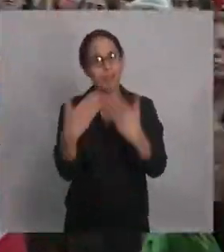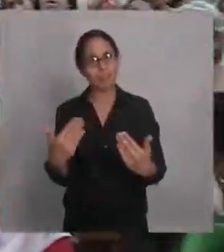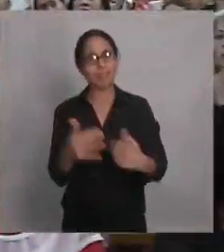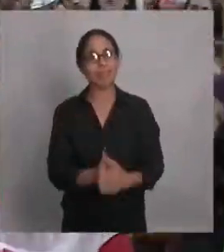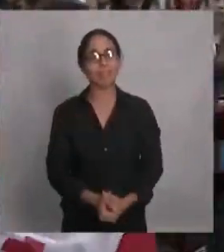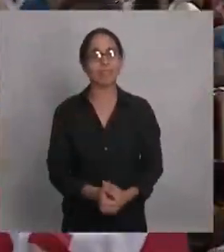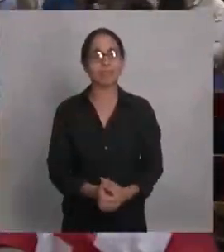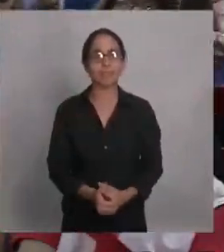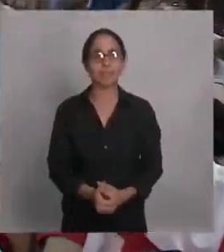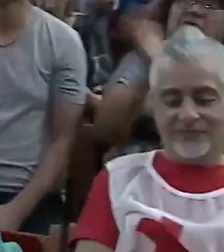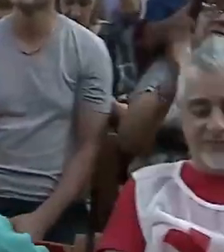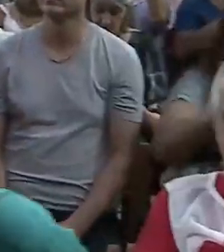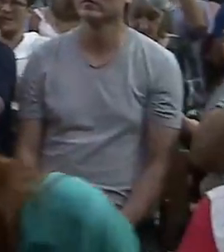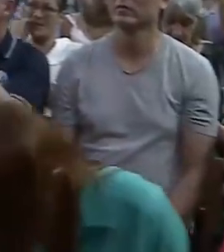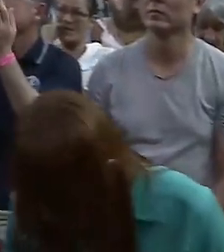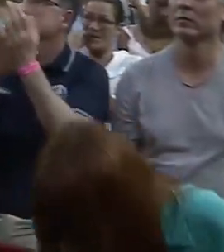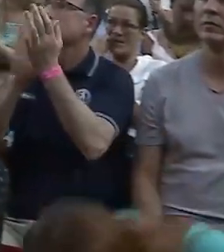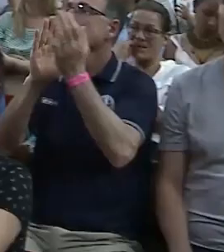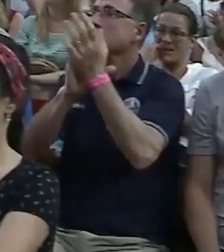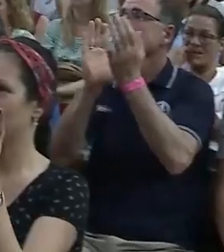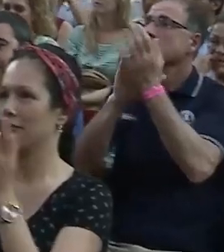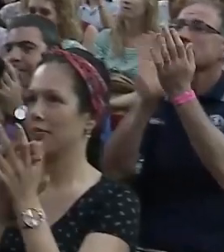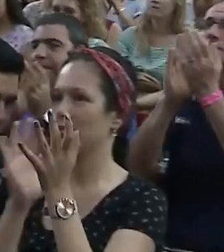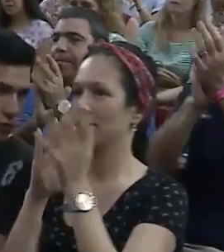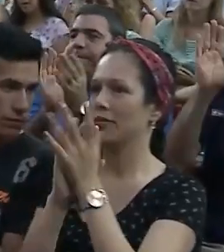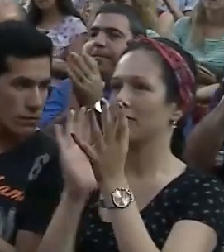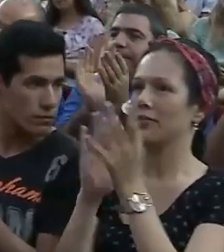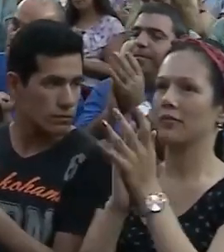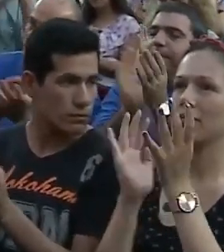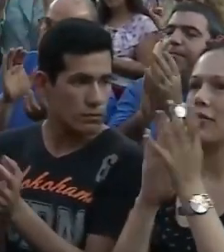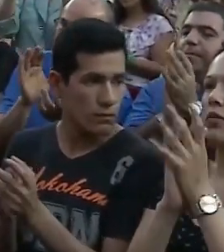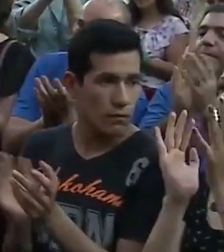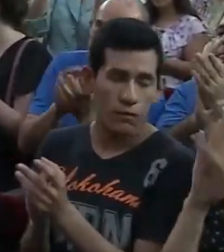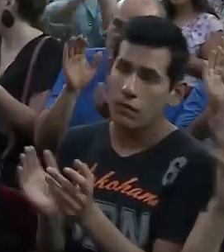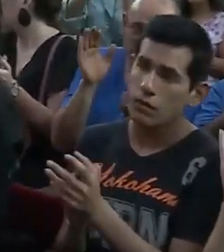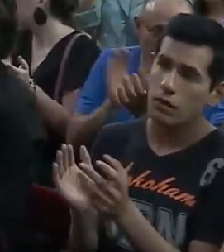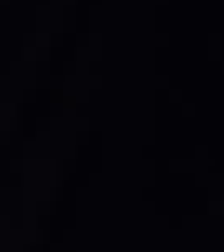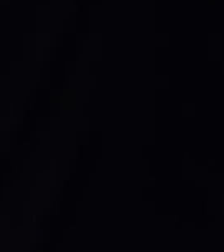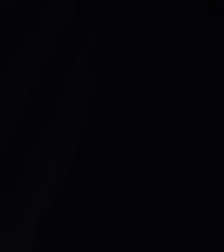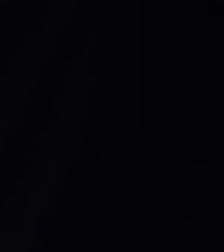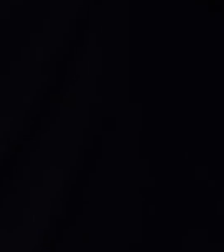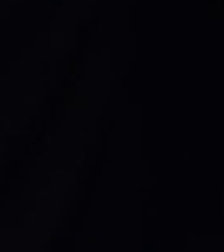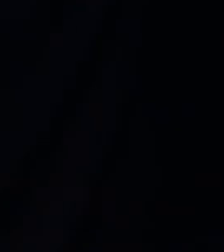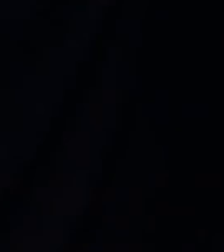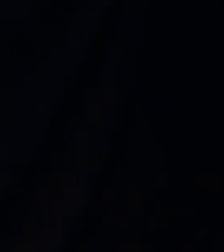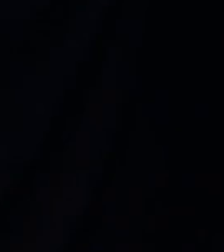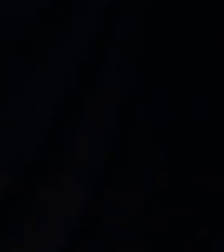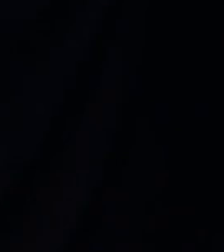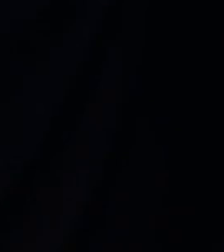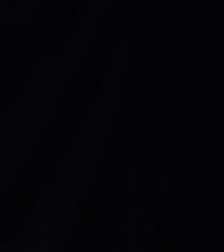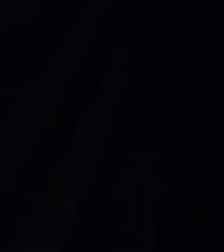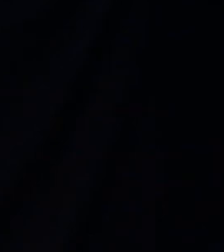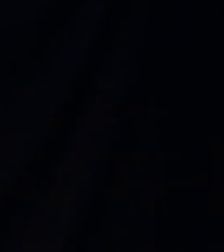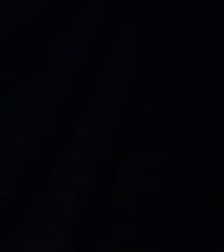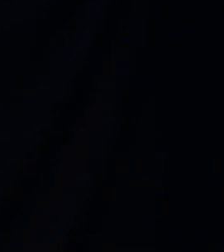Gracias, Juan. Presentamos al compañero senador del PT de Brasil,